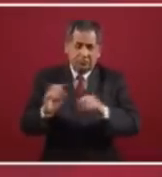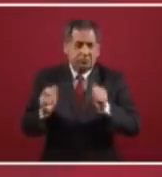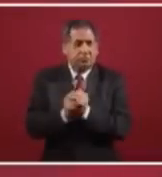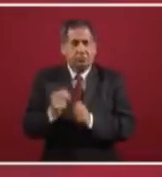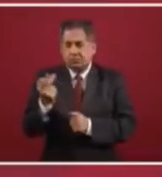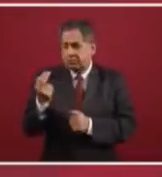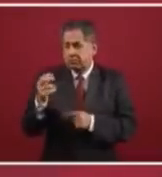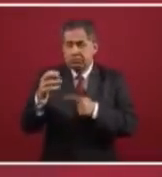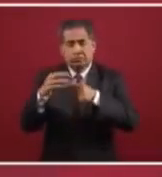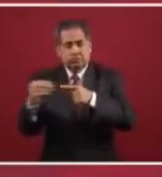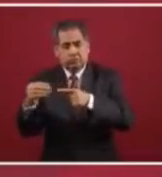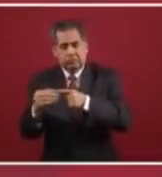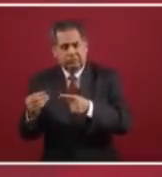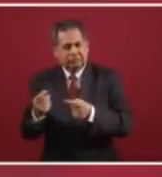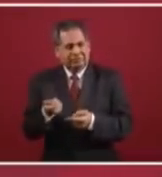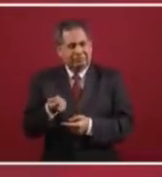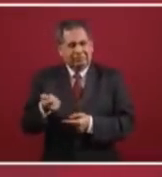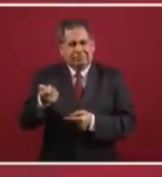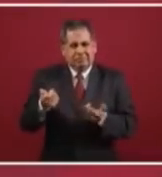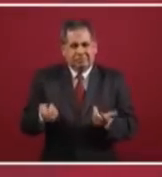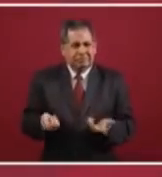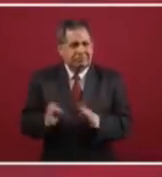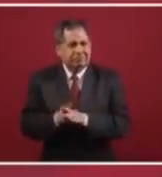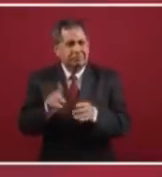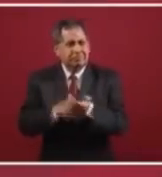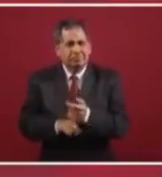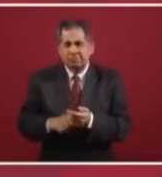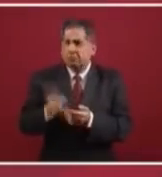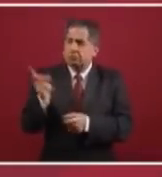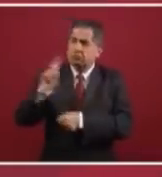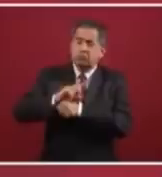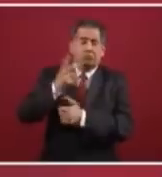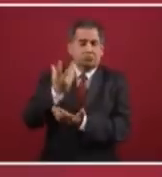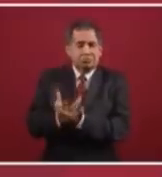25 centavos, sin día de descanso.